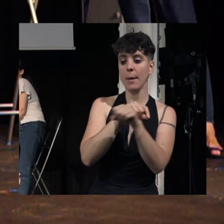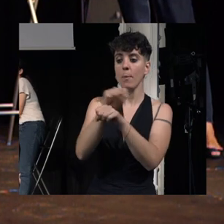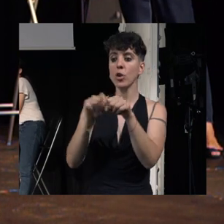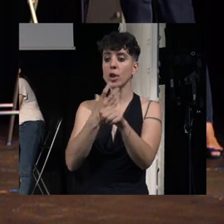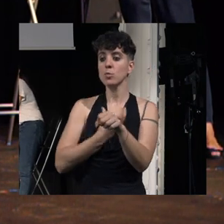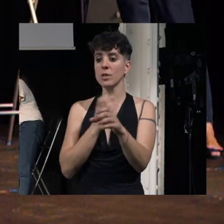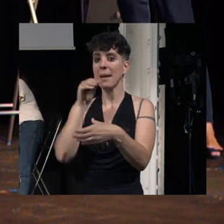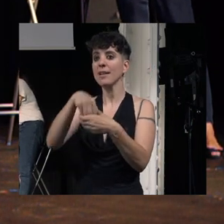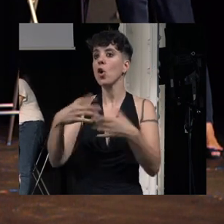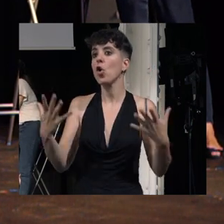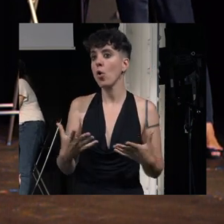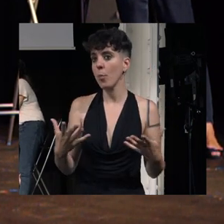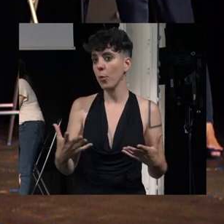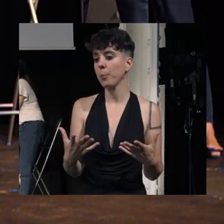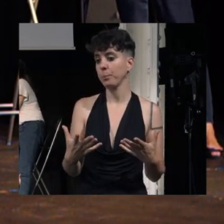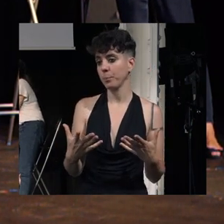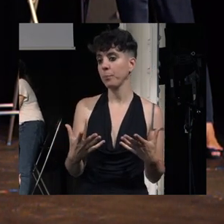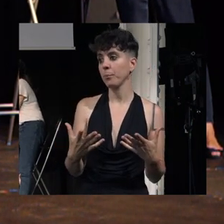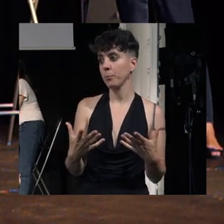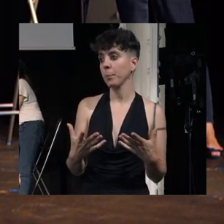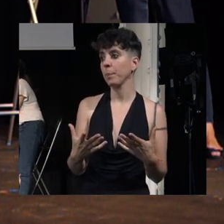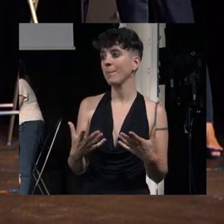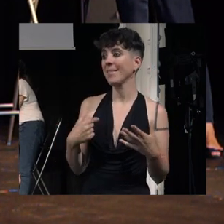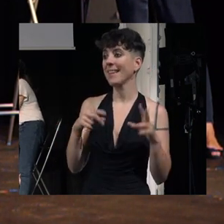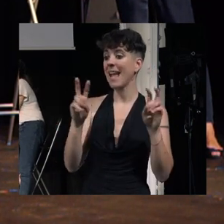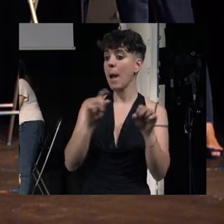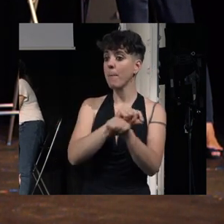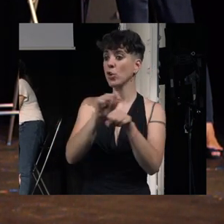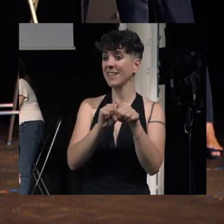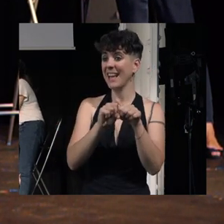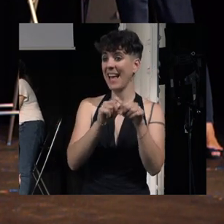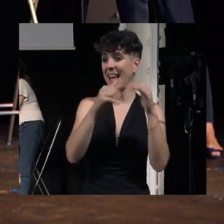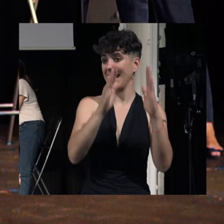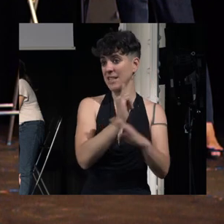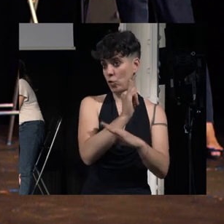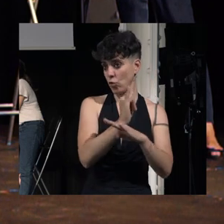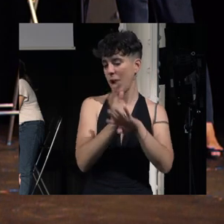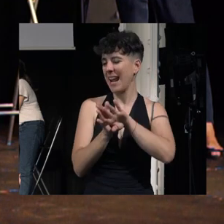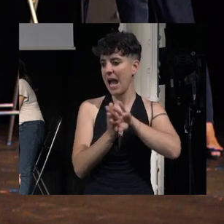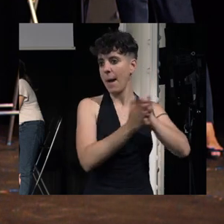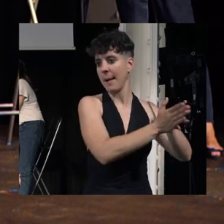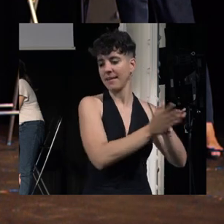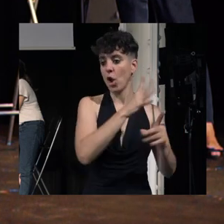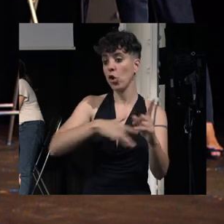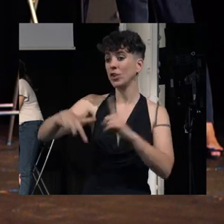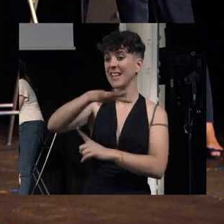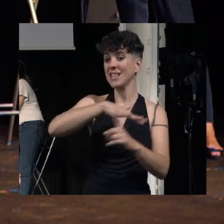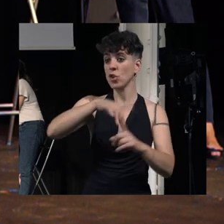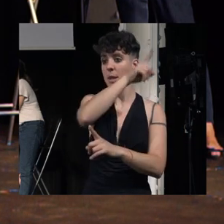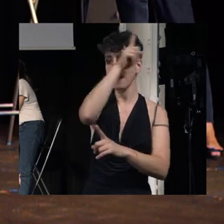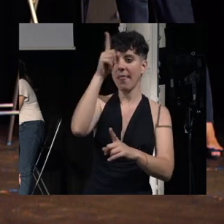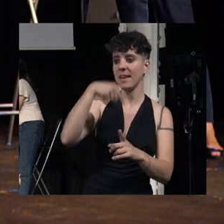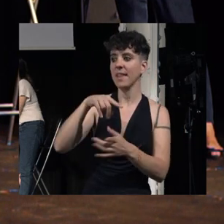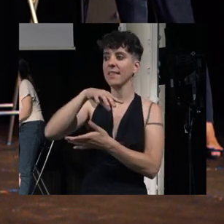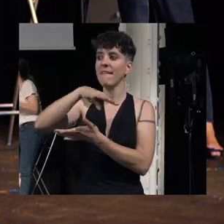políticas municipales, aparte de lo que sería la política institucional, yo creo que el contexto de Madrid es diferente